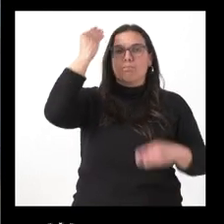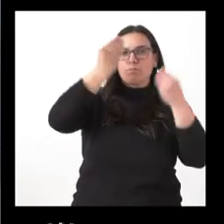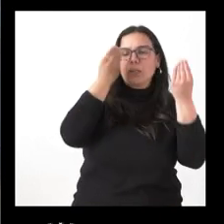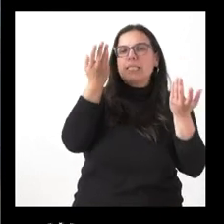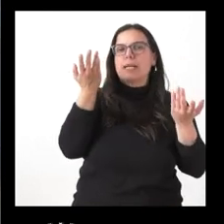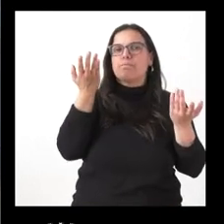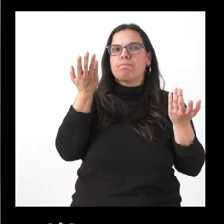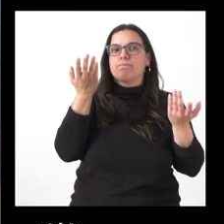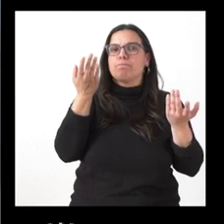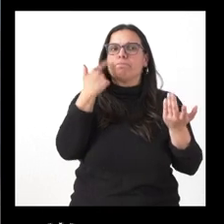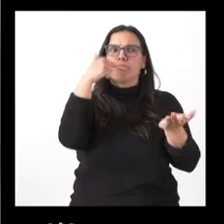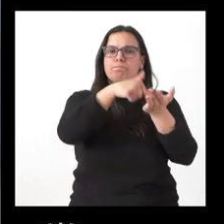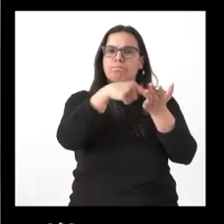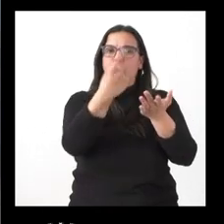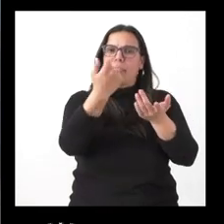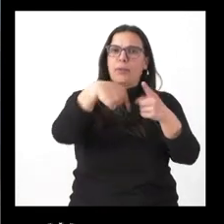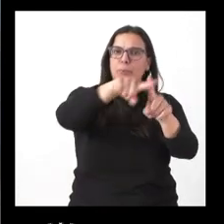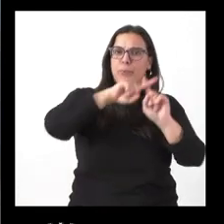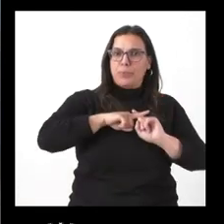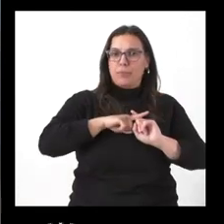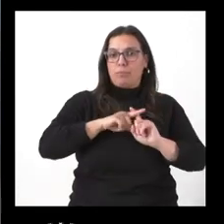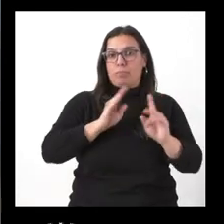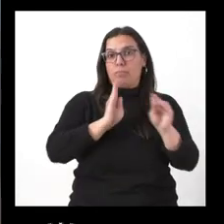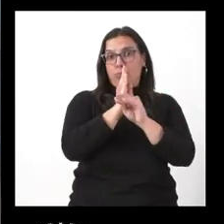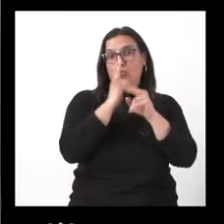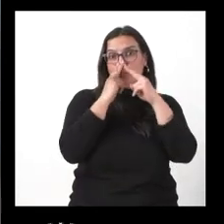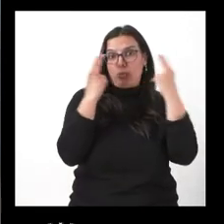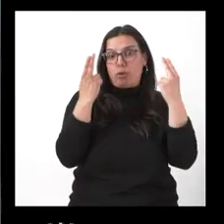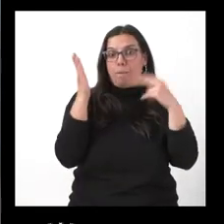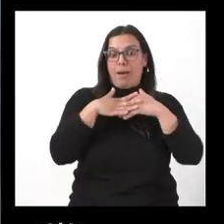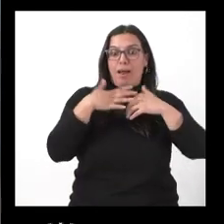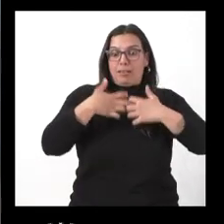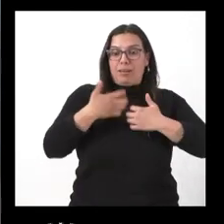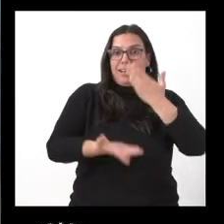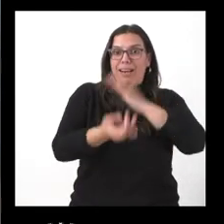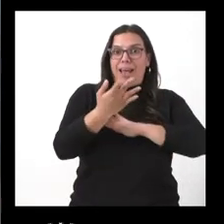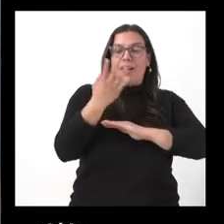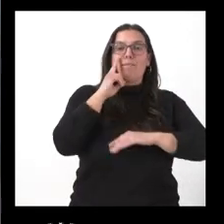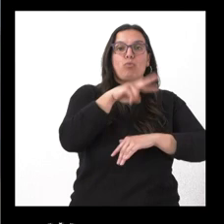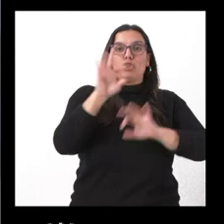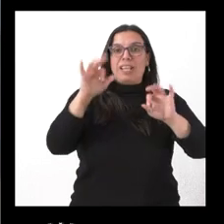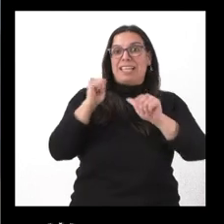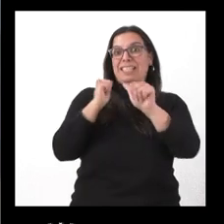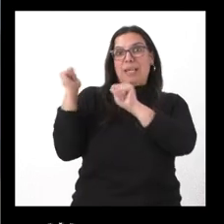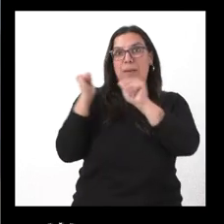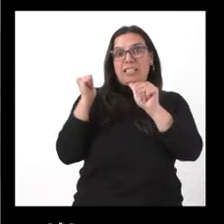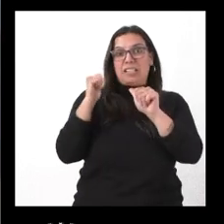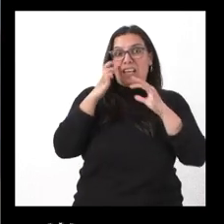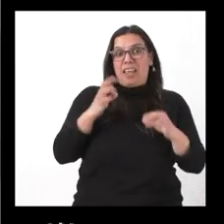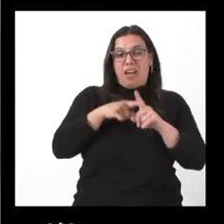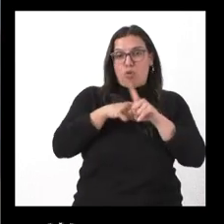la posible devolución de parte de ese dinero público que se dio para poner en marcha este museo de la Semana Santa bastante